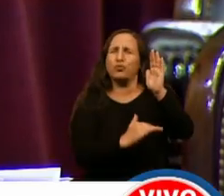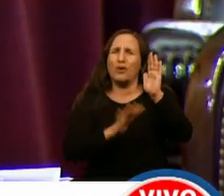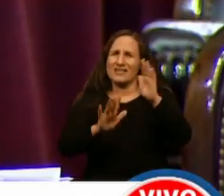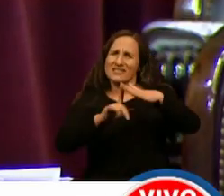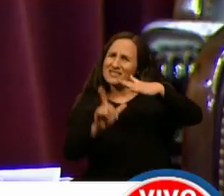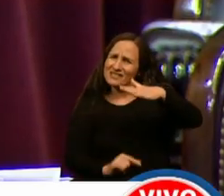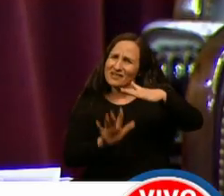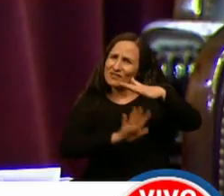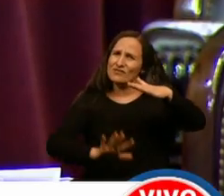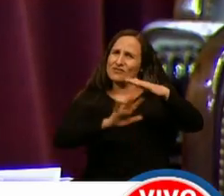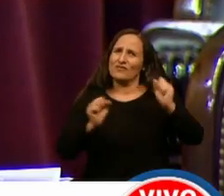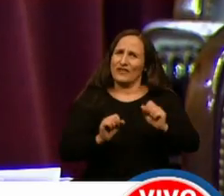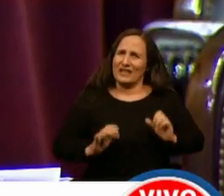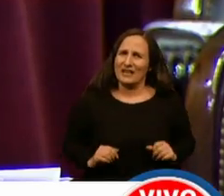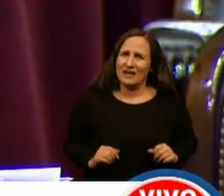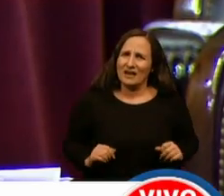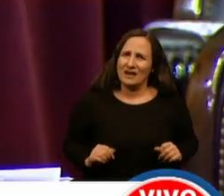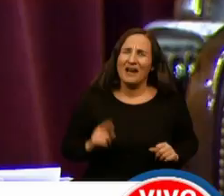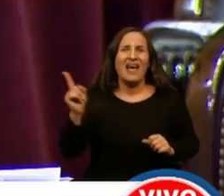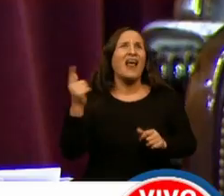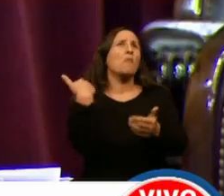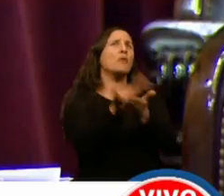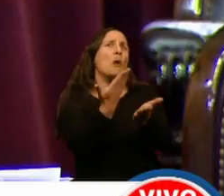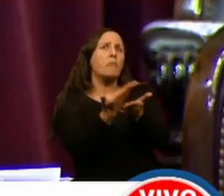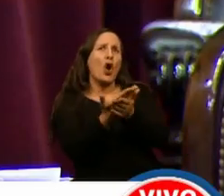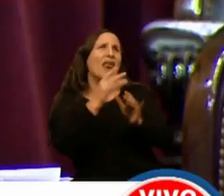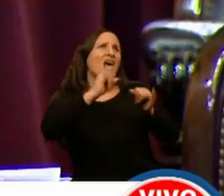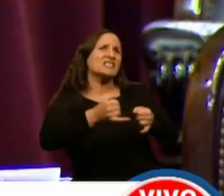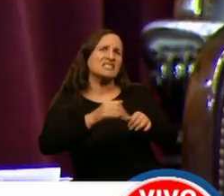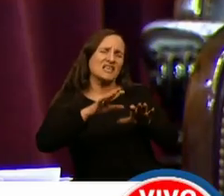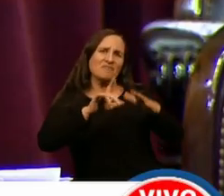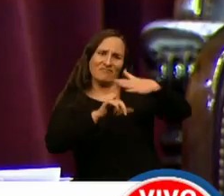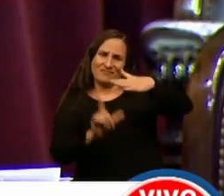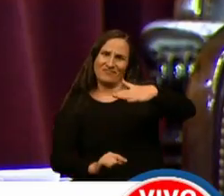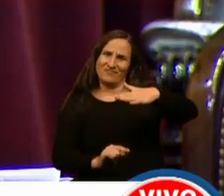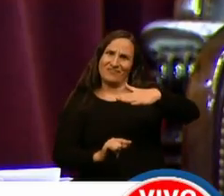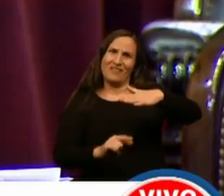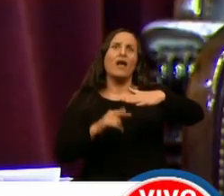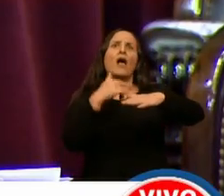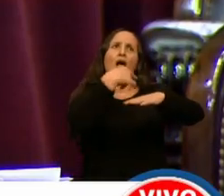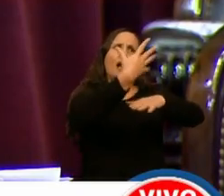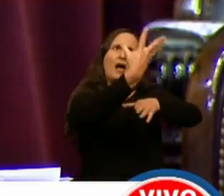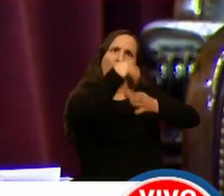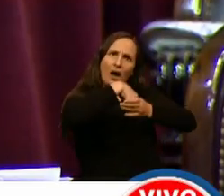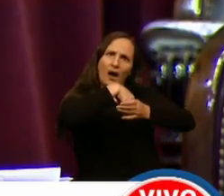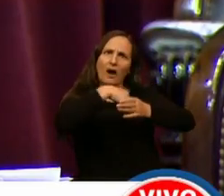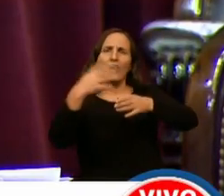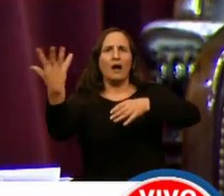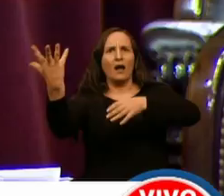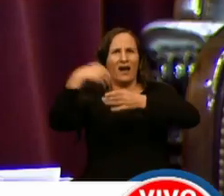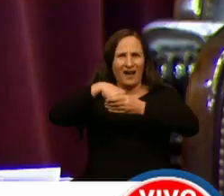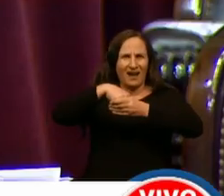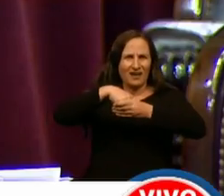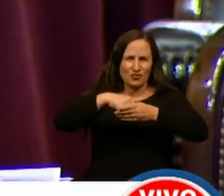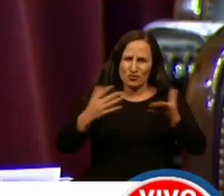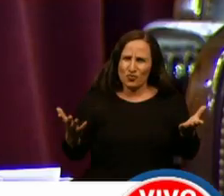patagónica y en la zona fría que proponga equiparar a los vecinos de las de la provincia de santa cruz o de las